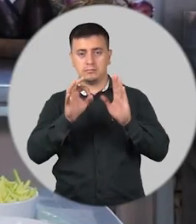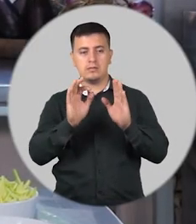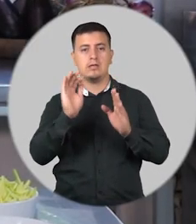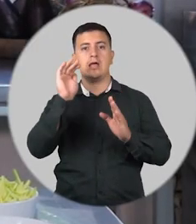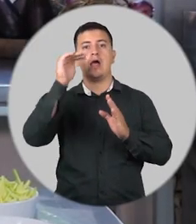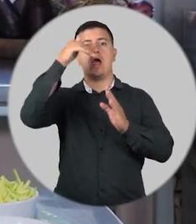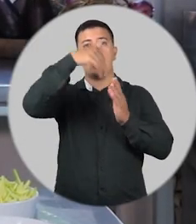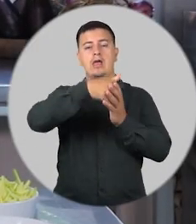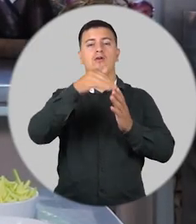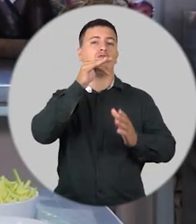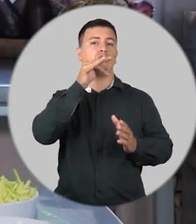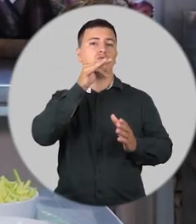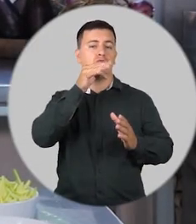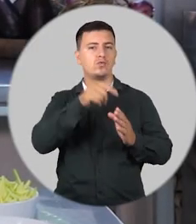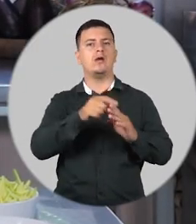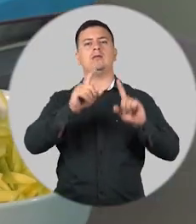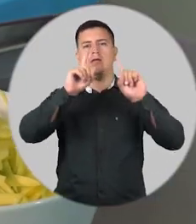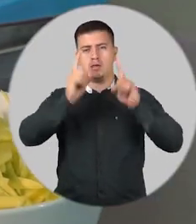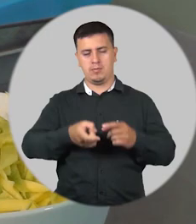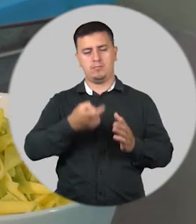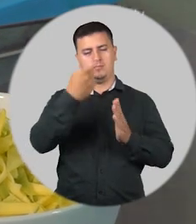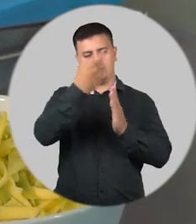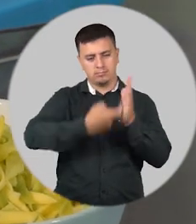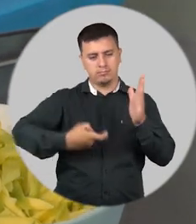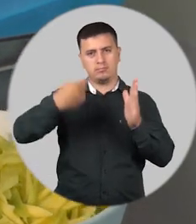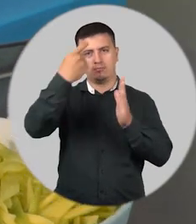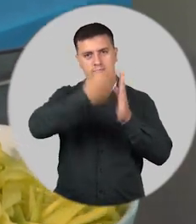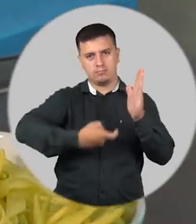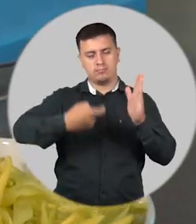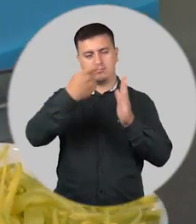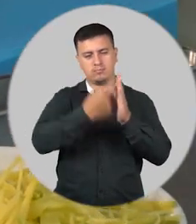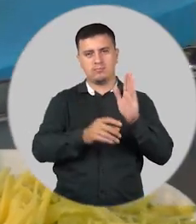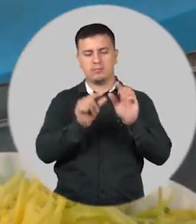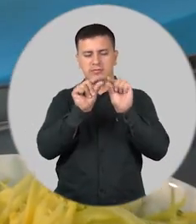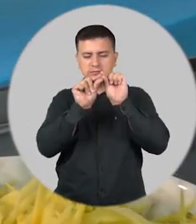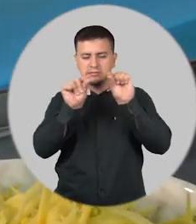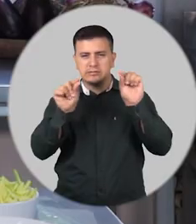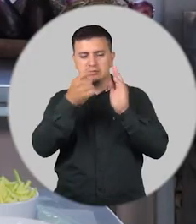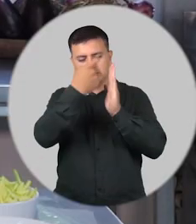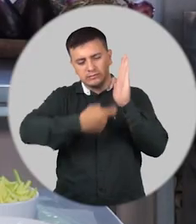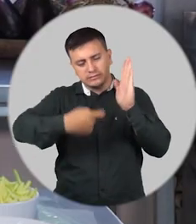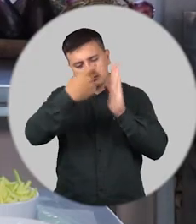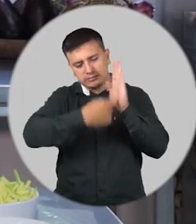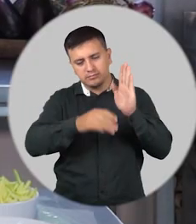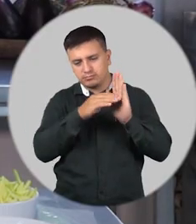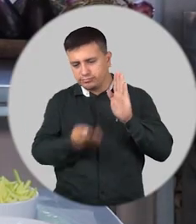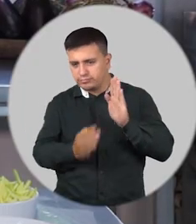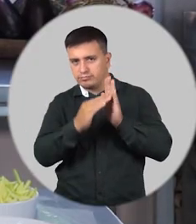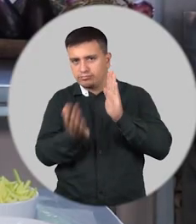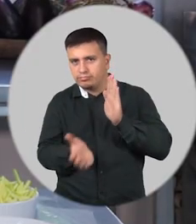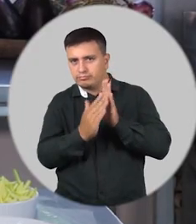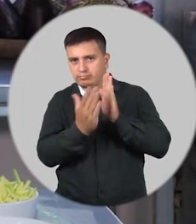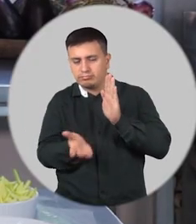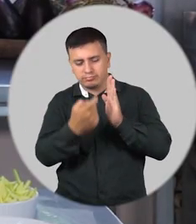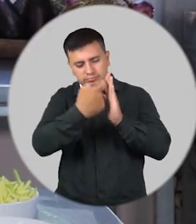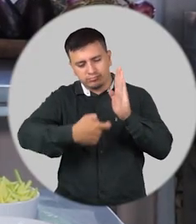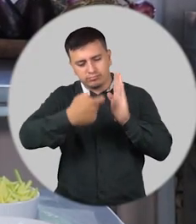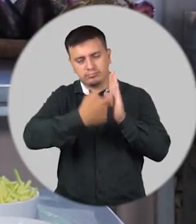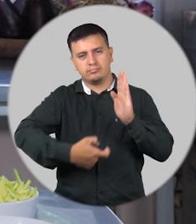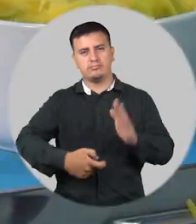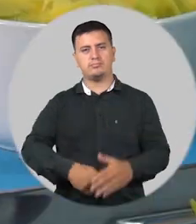resto de la fruta también vamos a ir haciendo tiritas finitas con el pelapapa